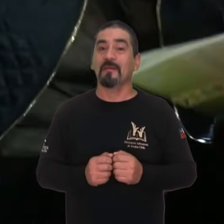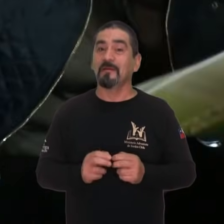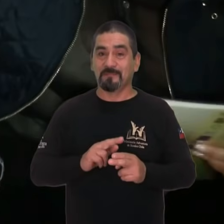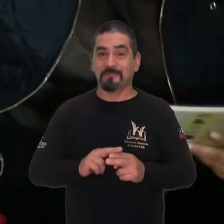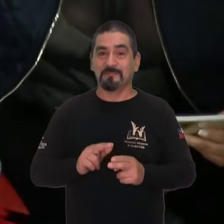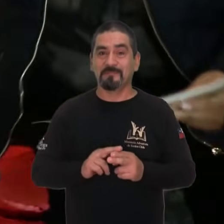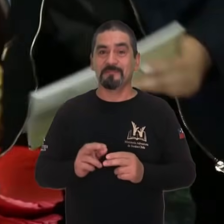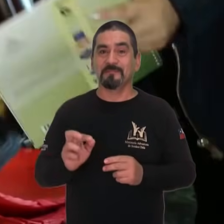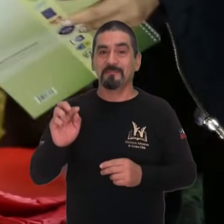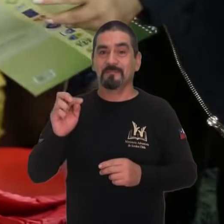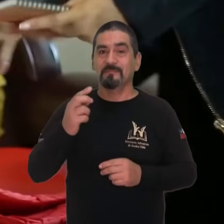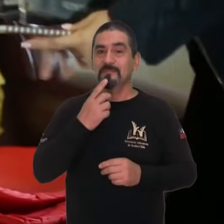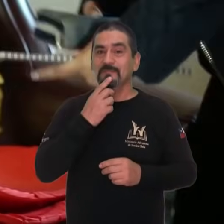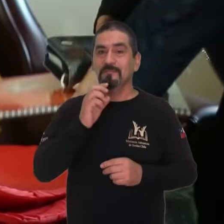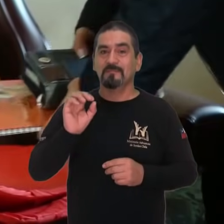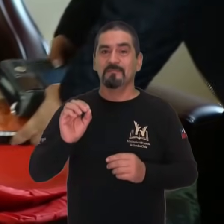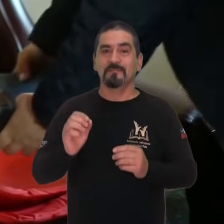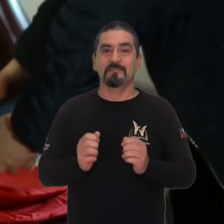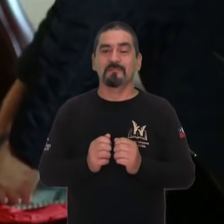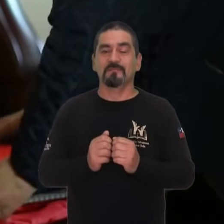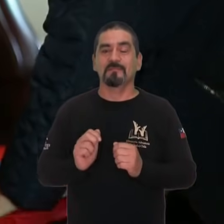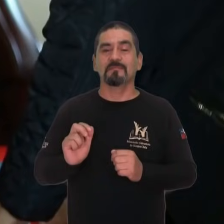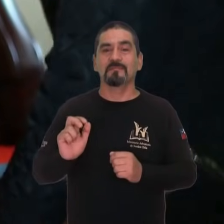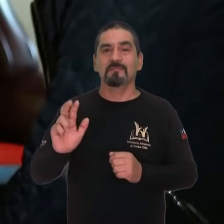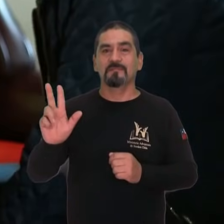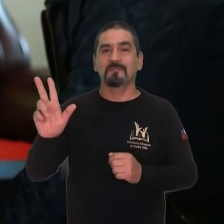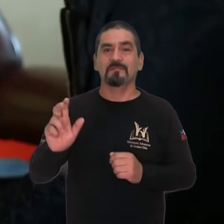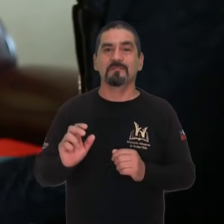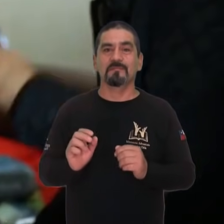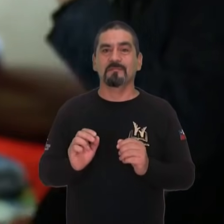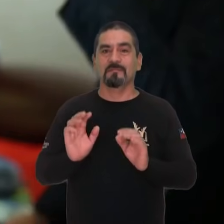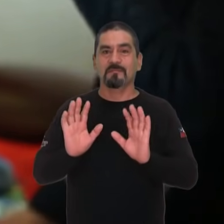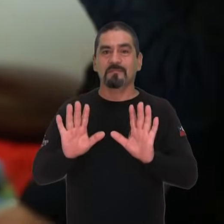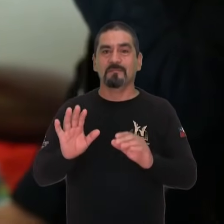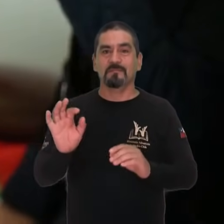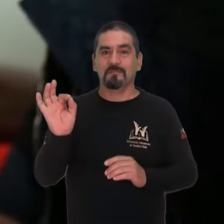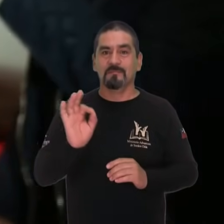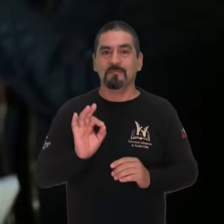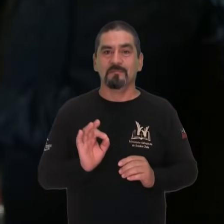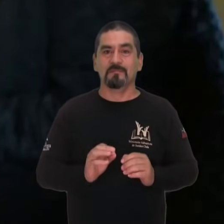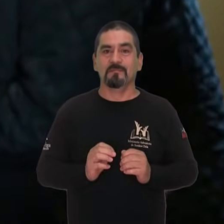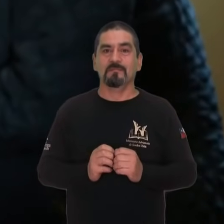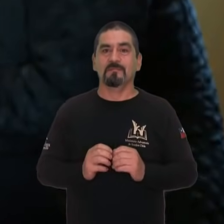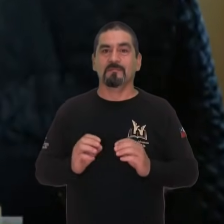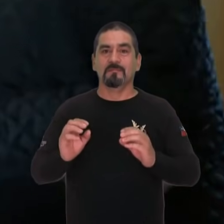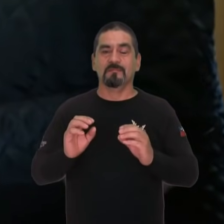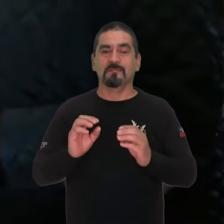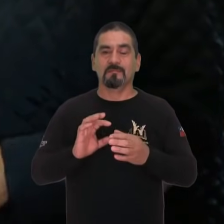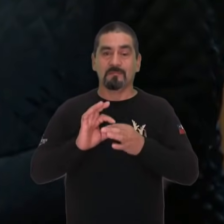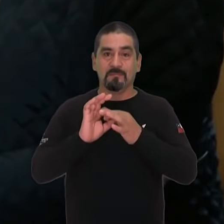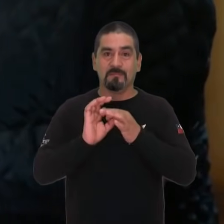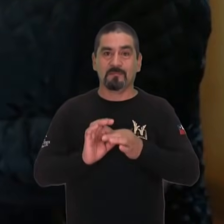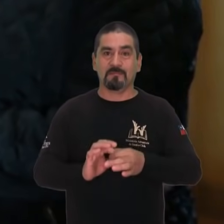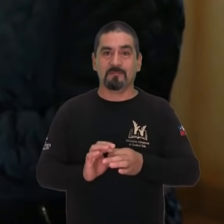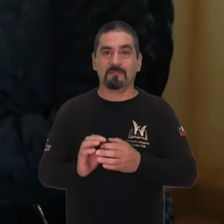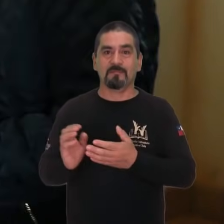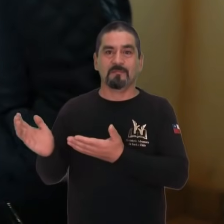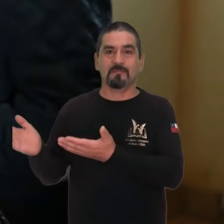Entonces hicimos un pacto con Dios para ofrendar el 10% como gratitud de todo lo que nos estaba